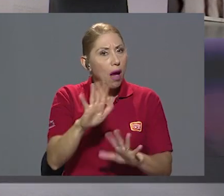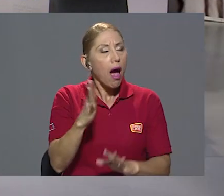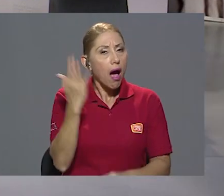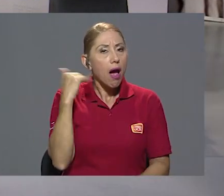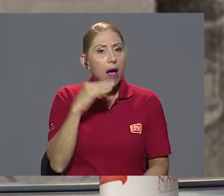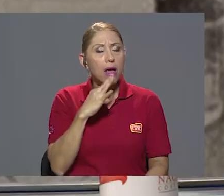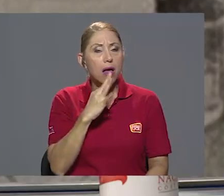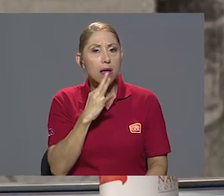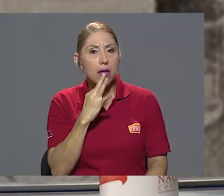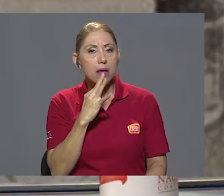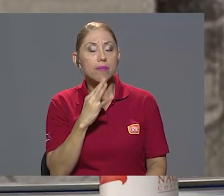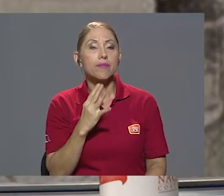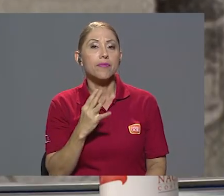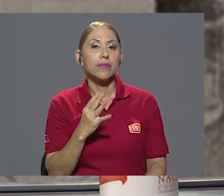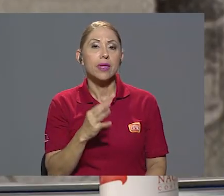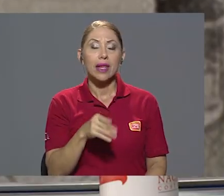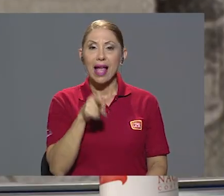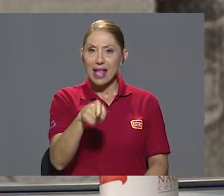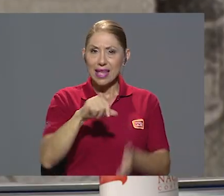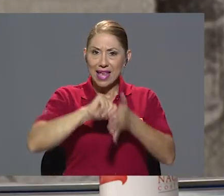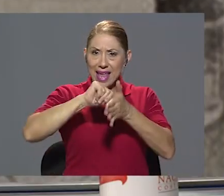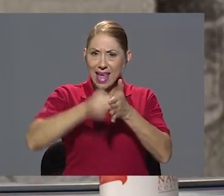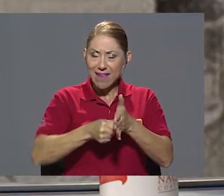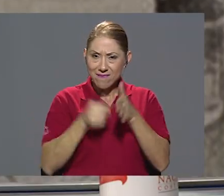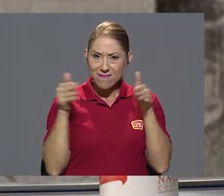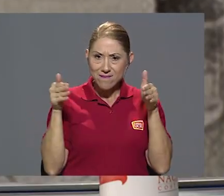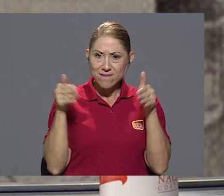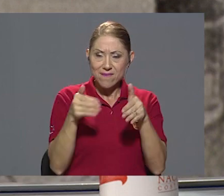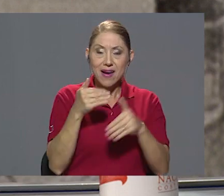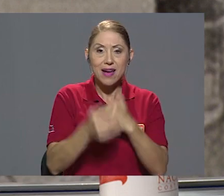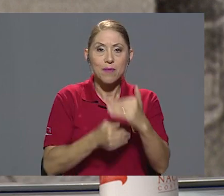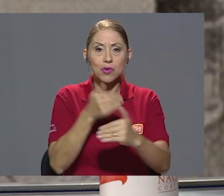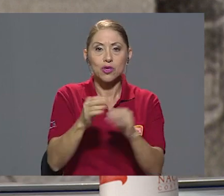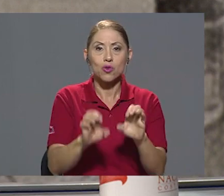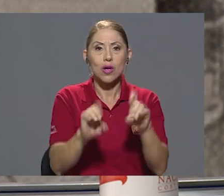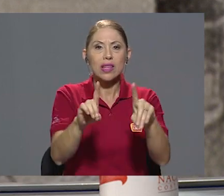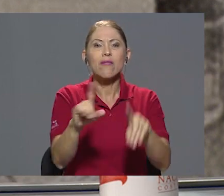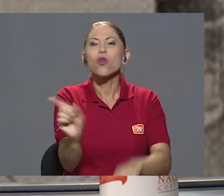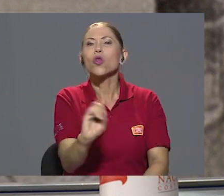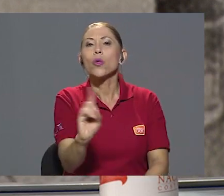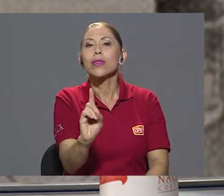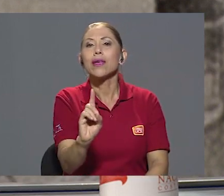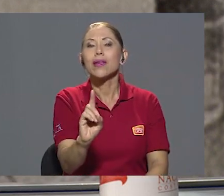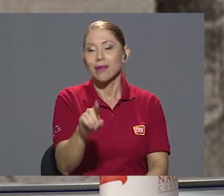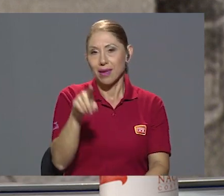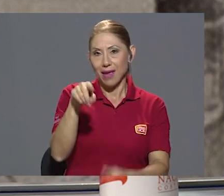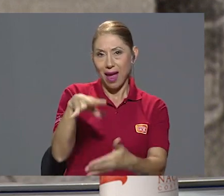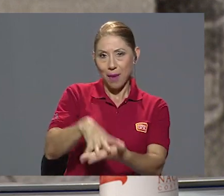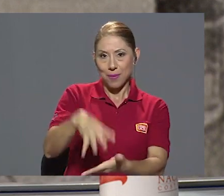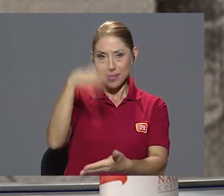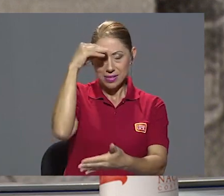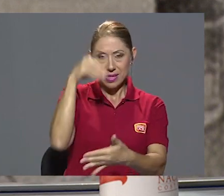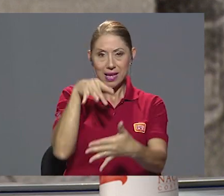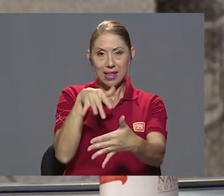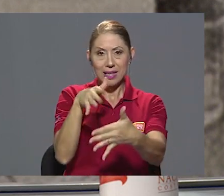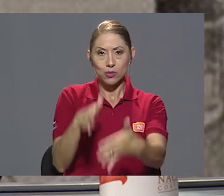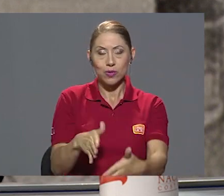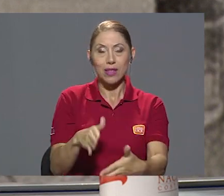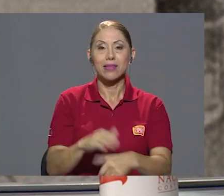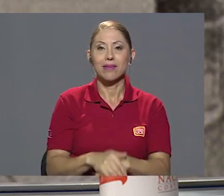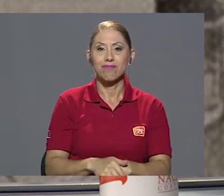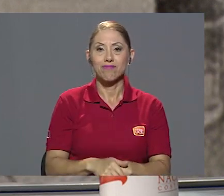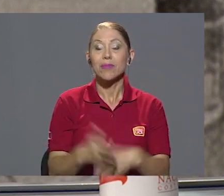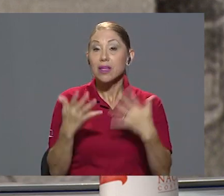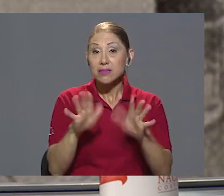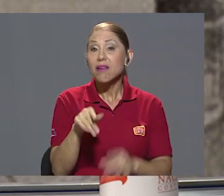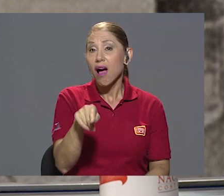lo hemos mencionado ahora, pone el énfasis del proceso educativo en el aprendizaje del estudiante. O sea, ya ahí hay toda